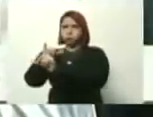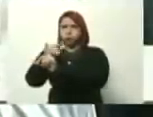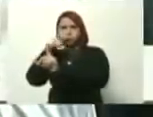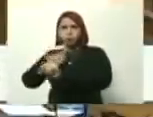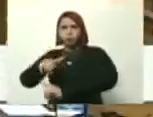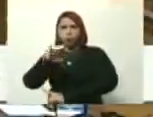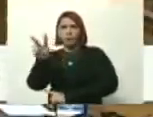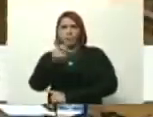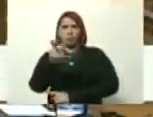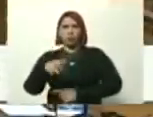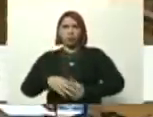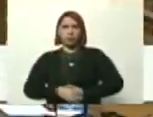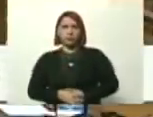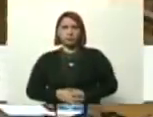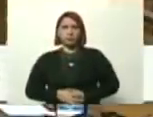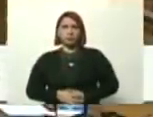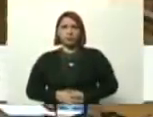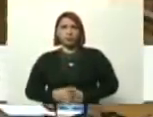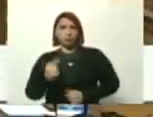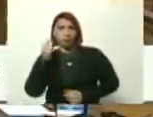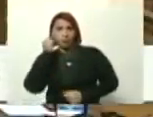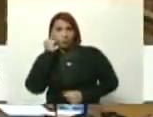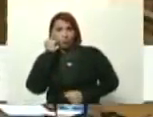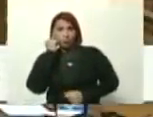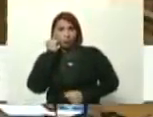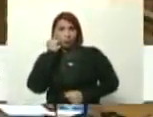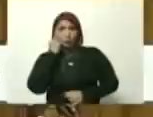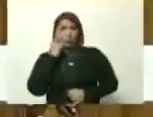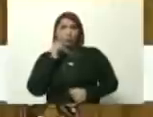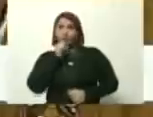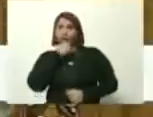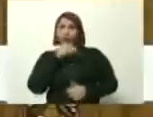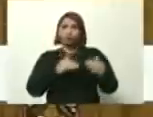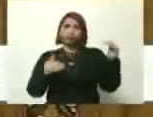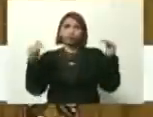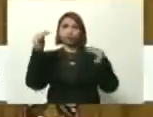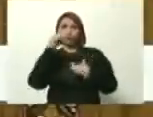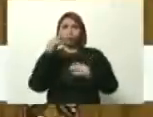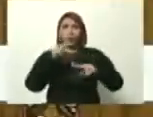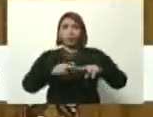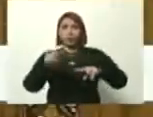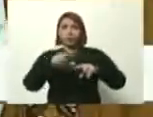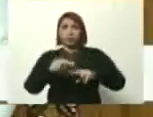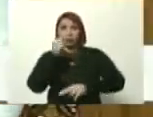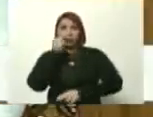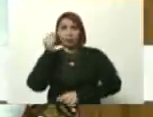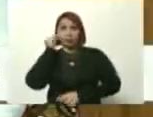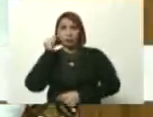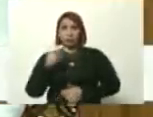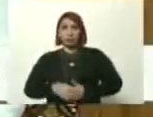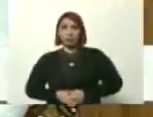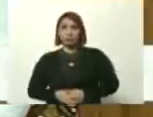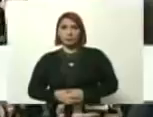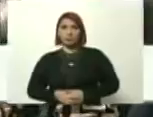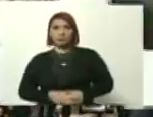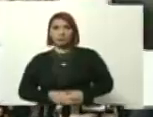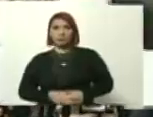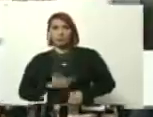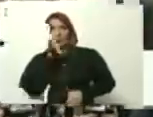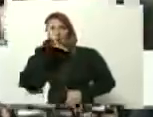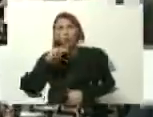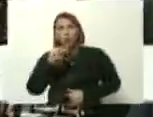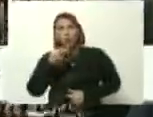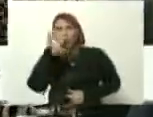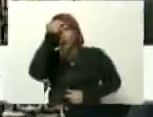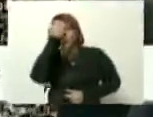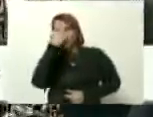pueblo venezolano, a sus mujeres, a los adultos mayores, a nuestros niños, a nuestras niñas. Es una política